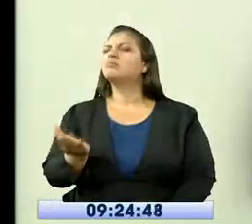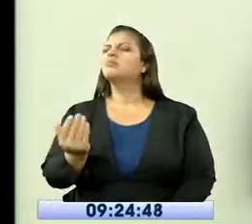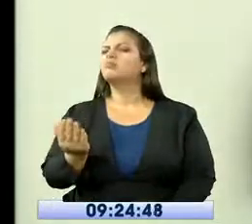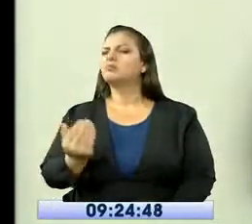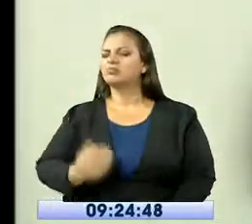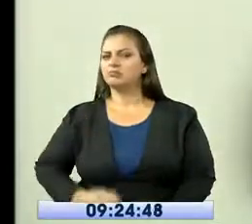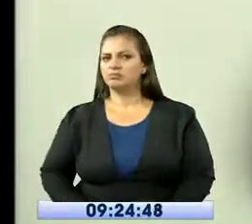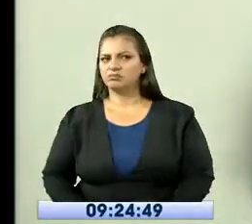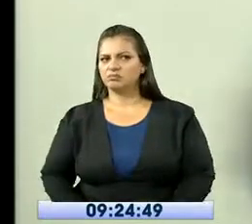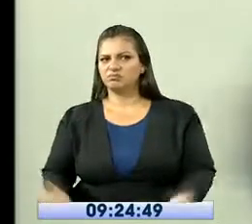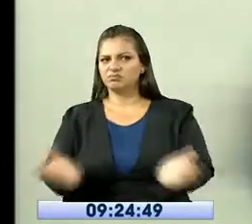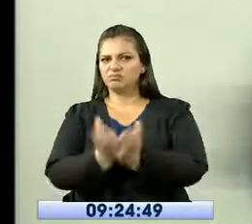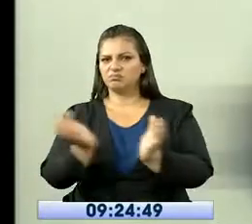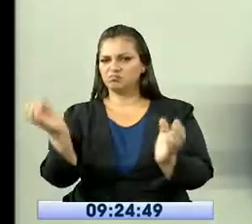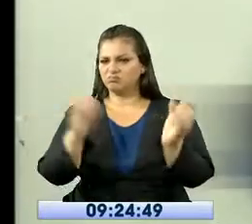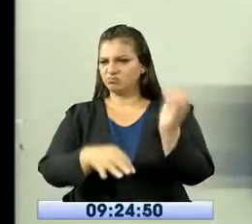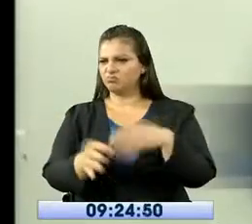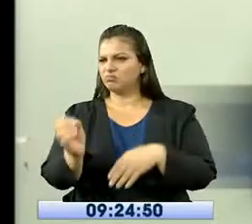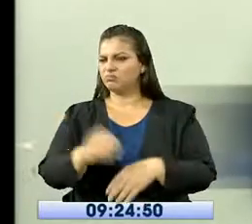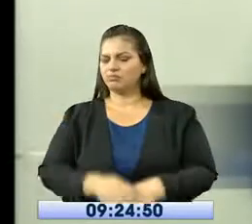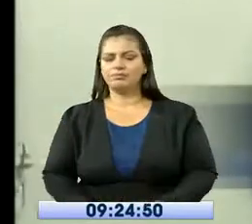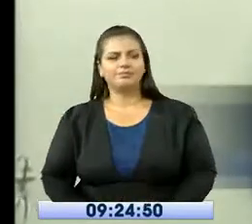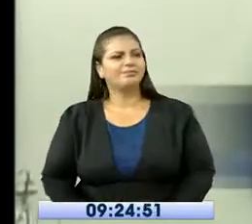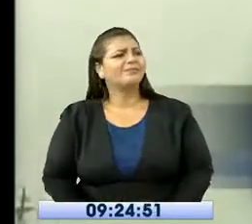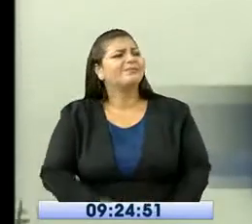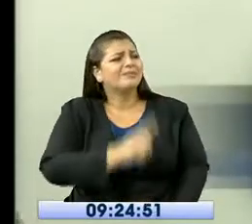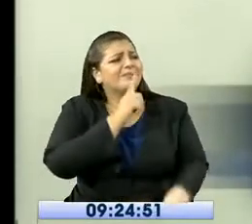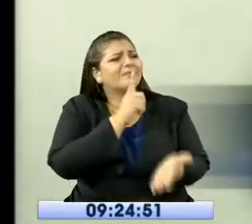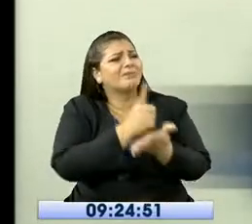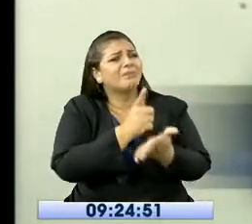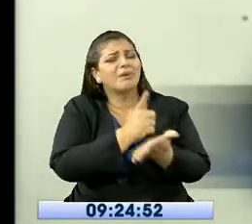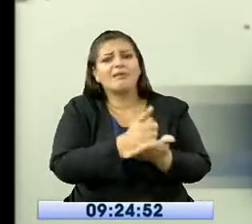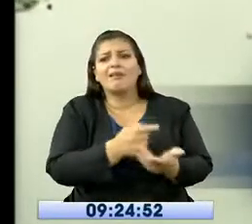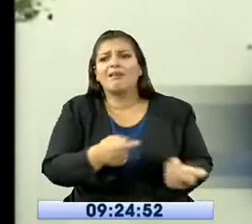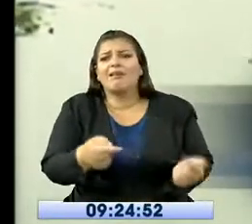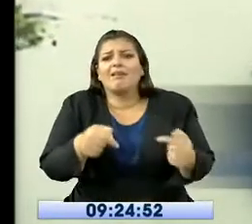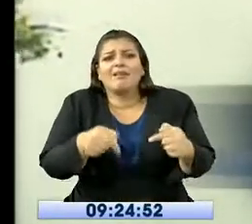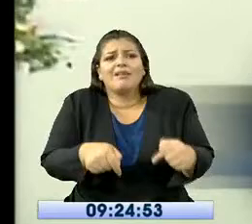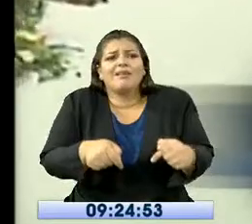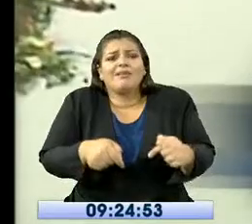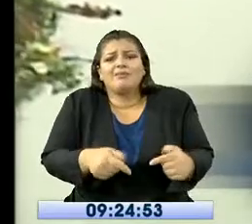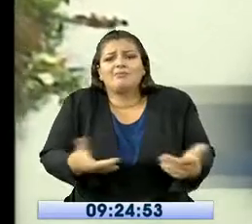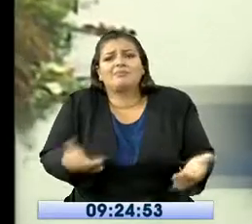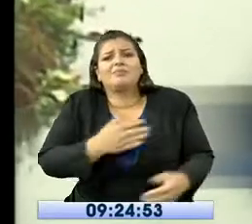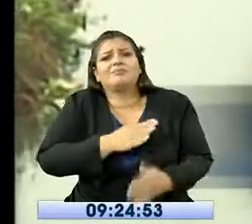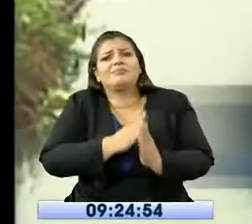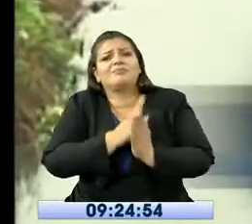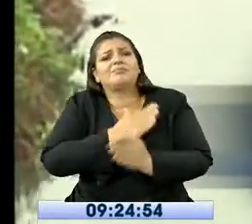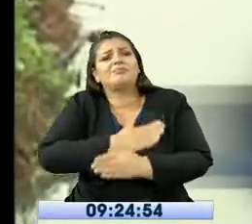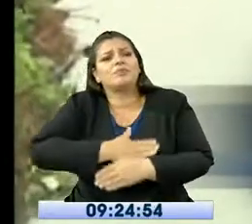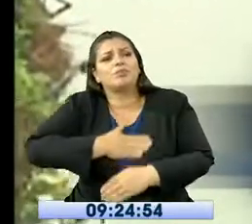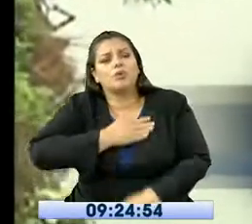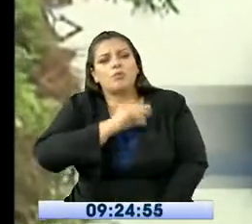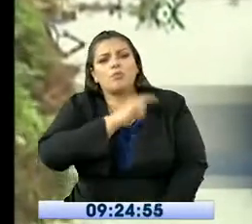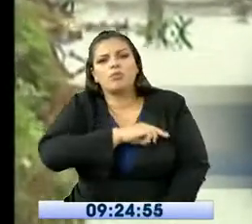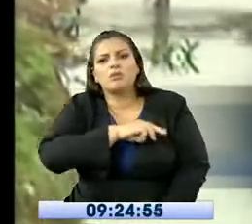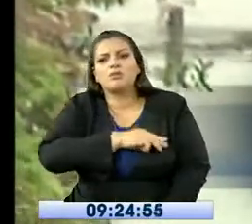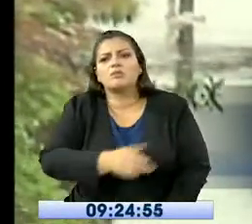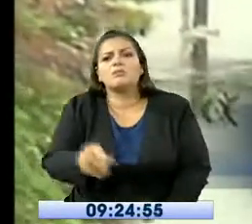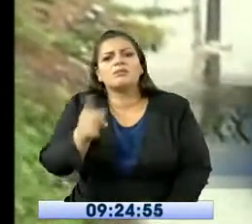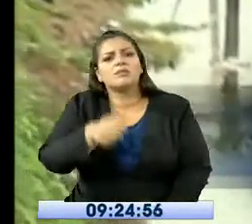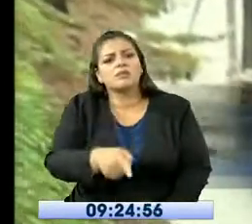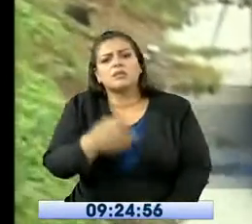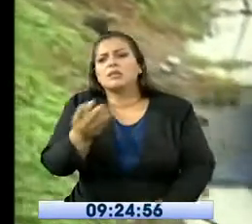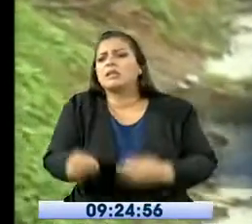gente lanza sus desechos al agua. Sí, es verdad. Aquí lo que necesitamos es que, por favor, venga el municipio, el presidente, y haga algo aquí en este barrio,